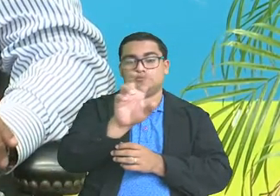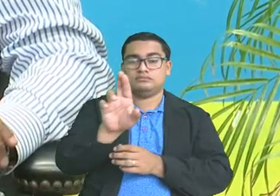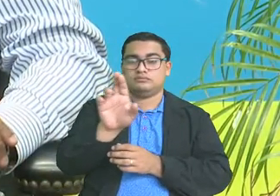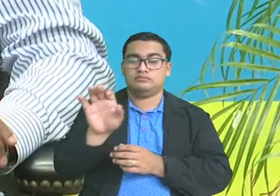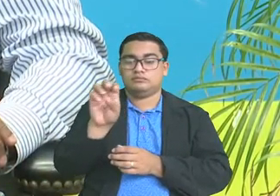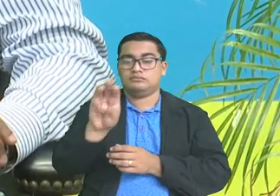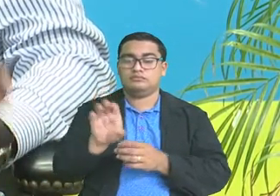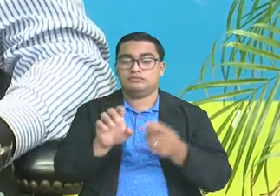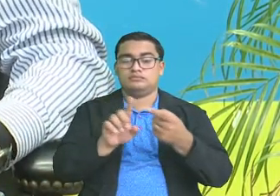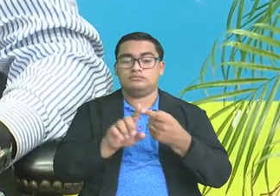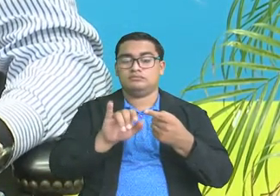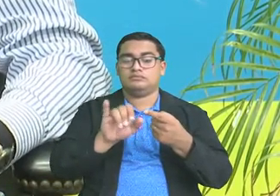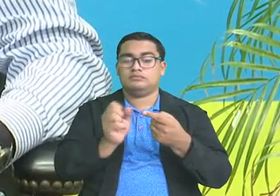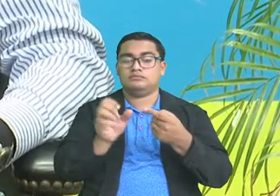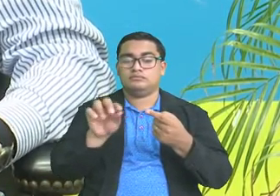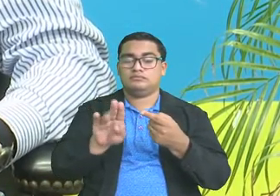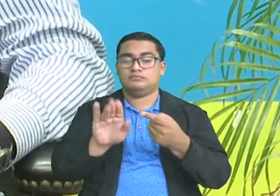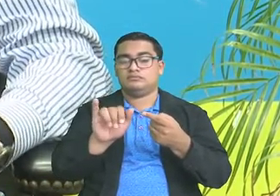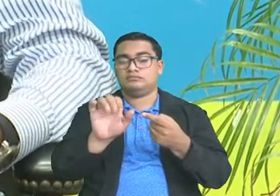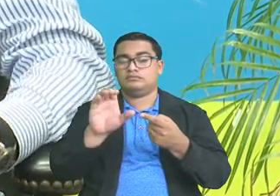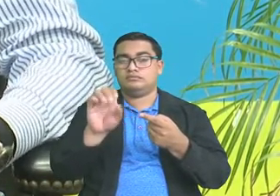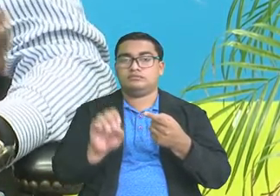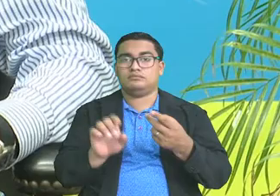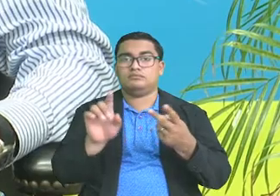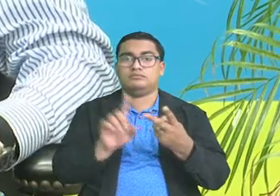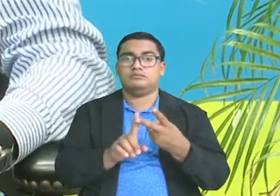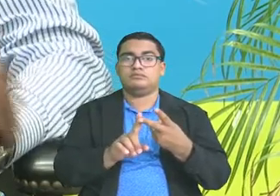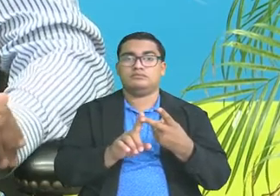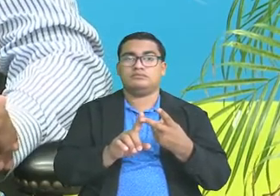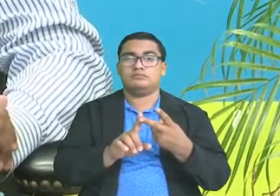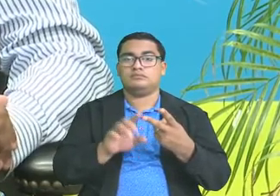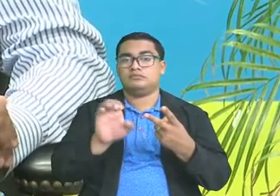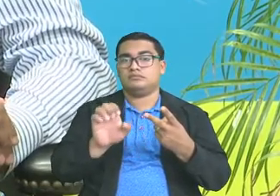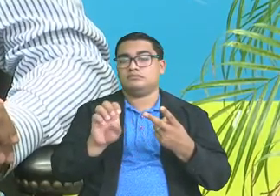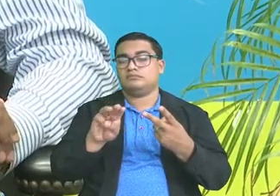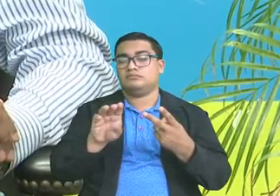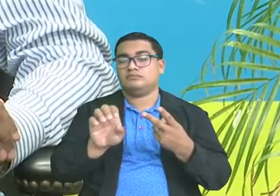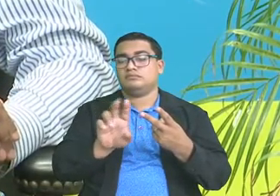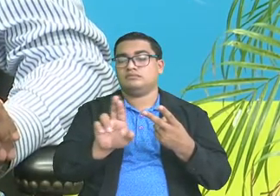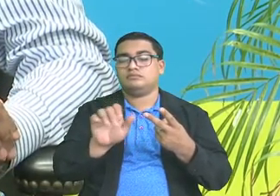derrame cerebral, que es a través de la hemorrágico.